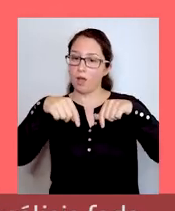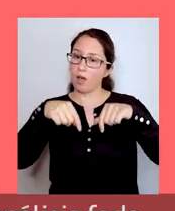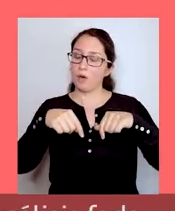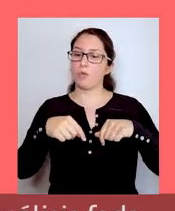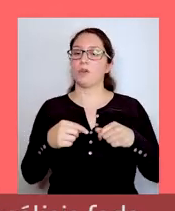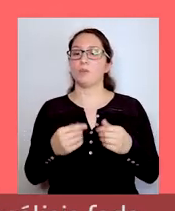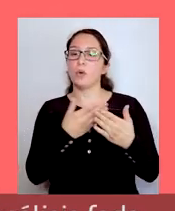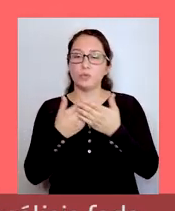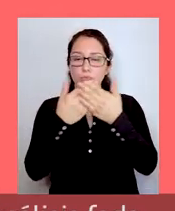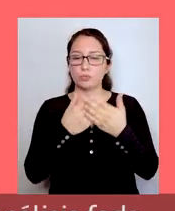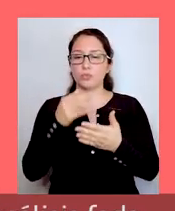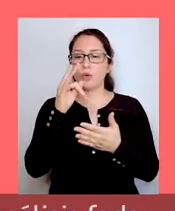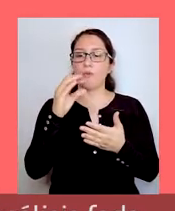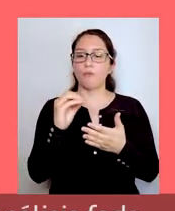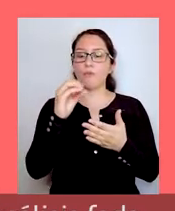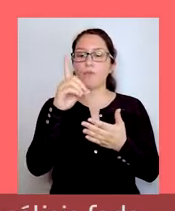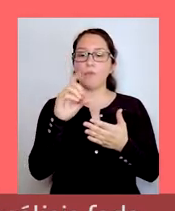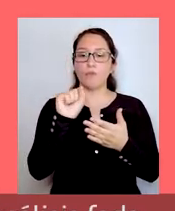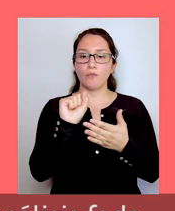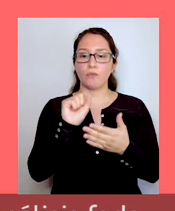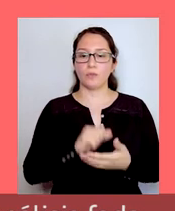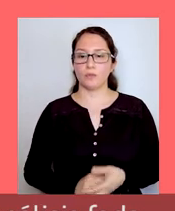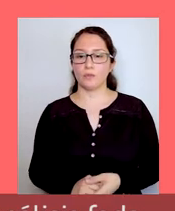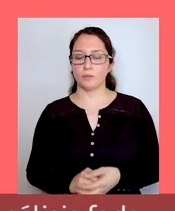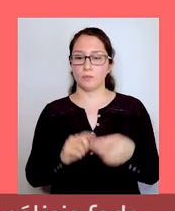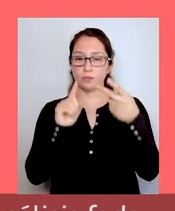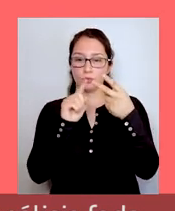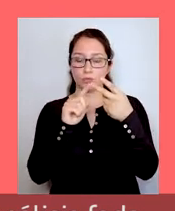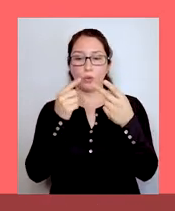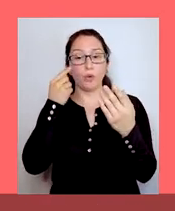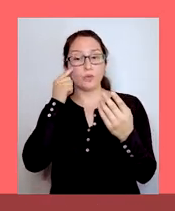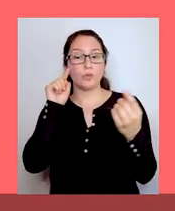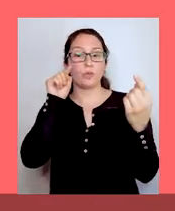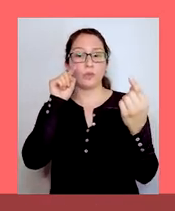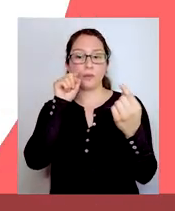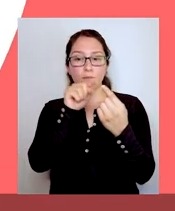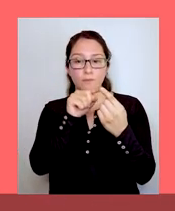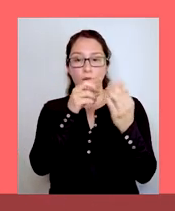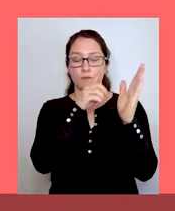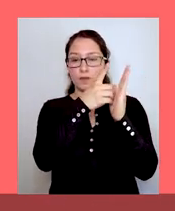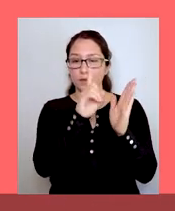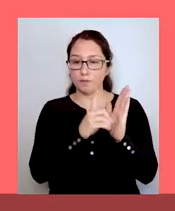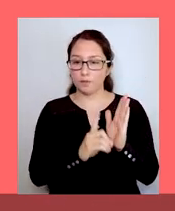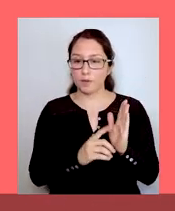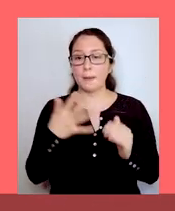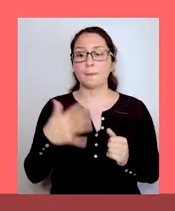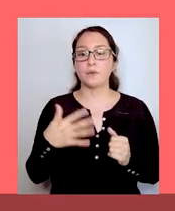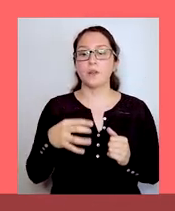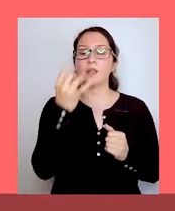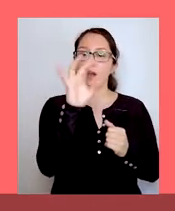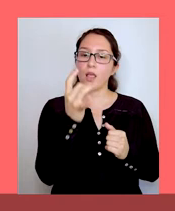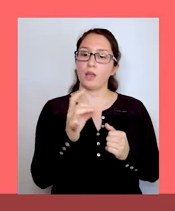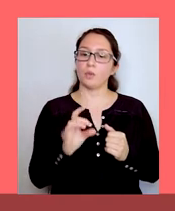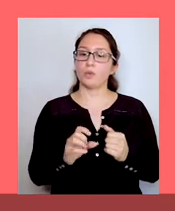la situación actual. Para ello, te recomendamos hacer un análisis FODA. 2. Definir objetivos. Estos deben